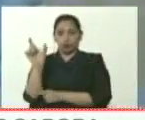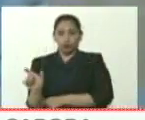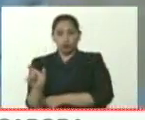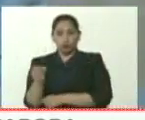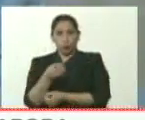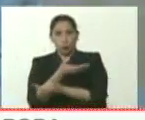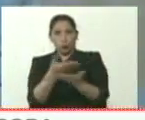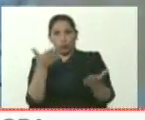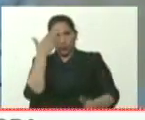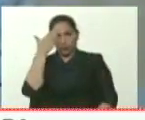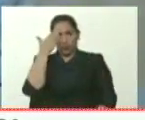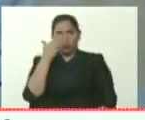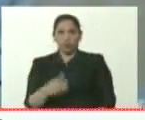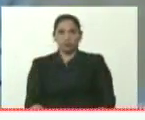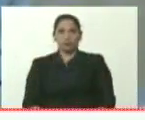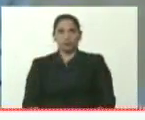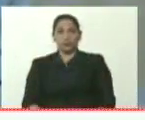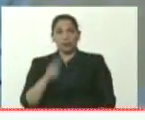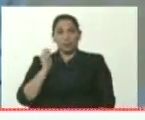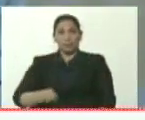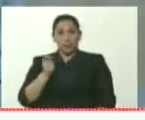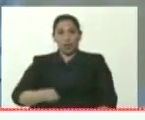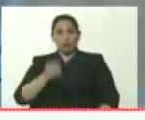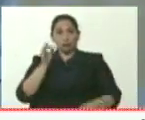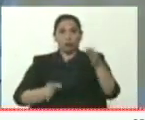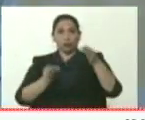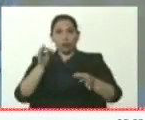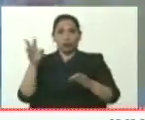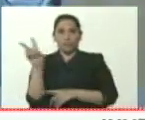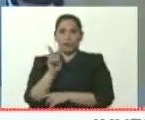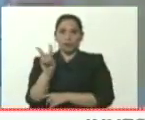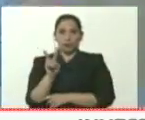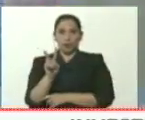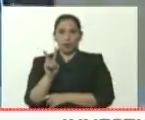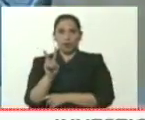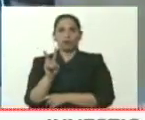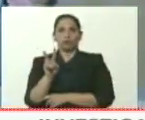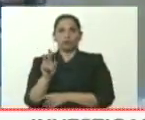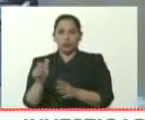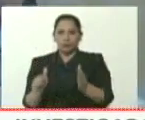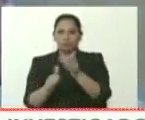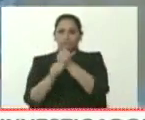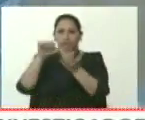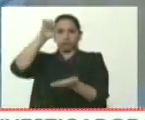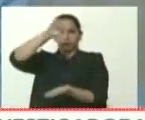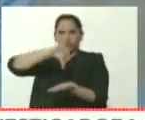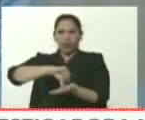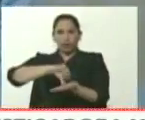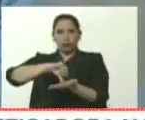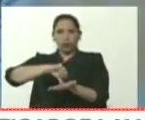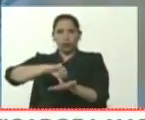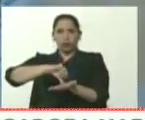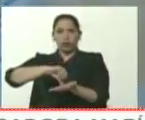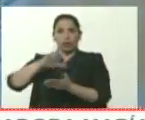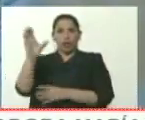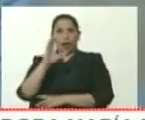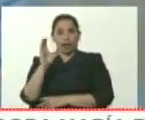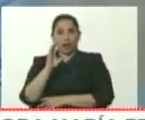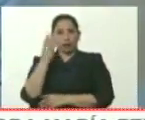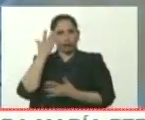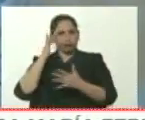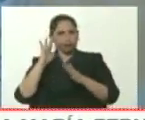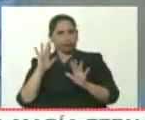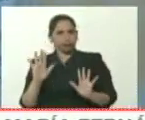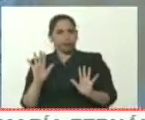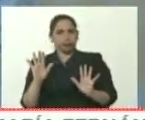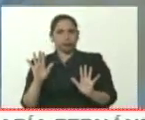ustedes quizás saben, el Palacio de Justicia de Venezuela se encuentra en el centro de la ciudad de Caracas. Curiosa y